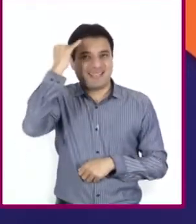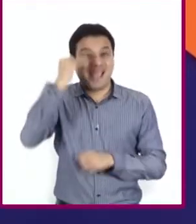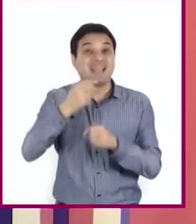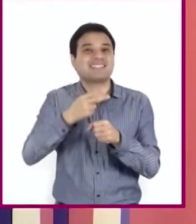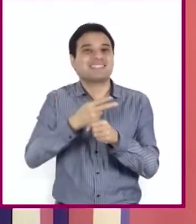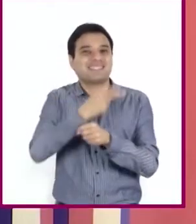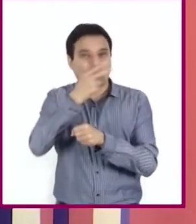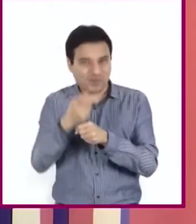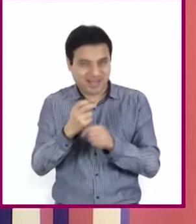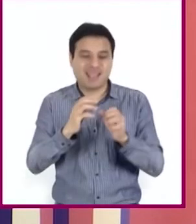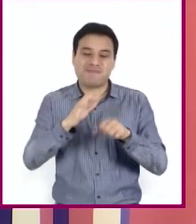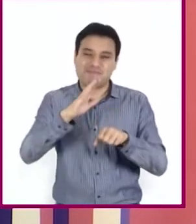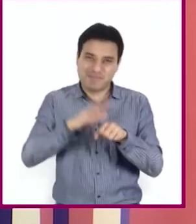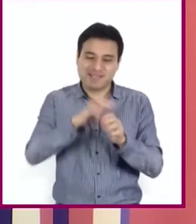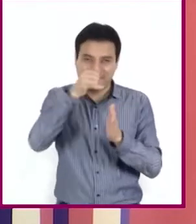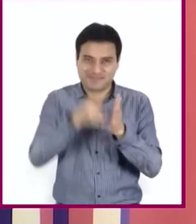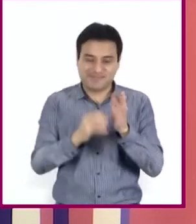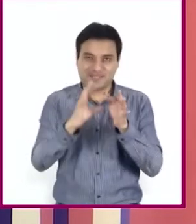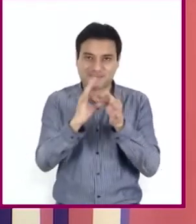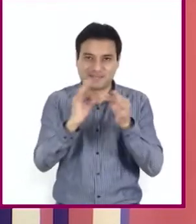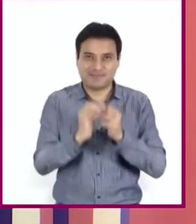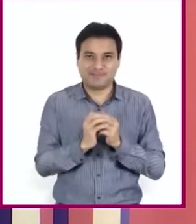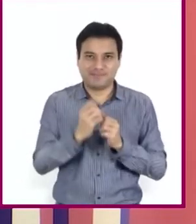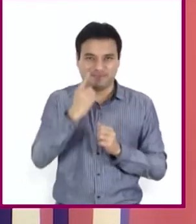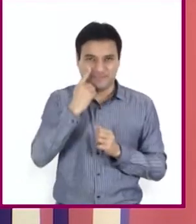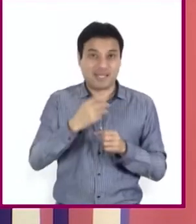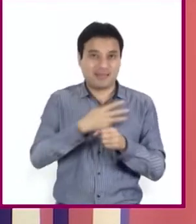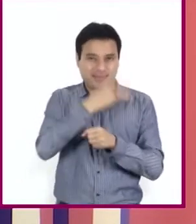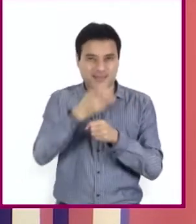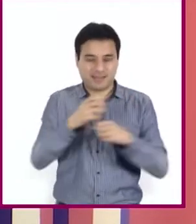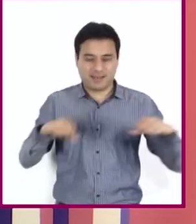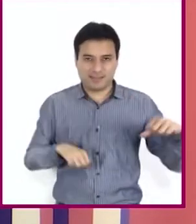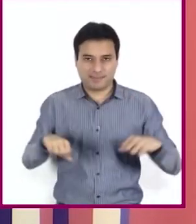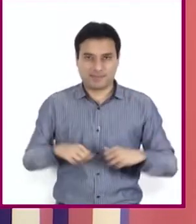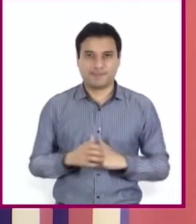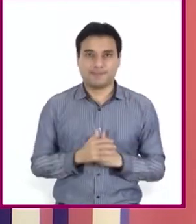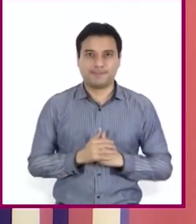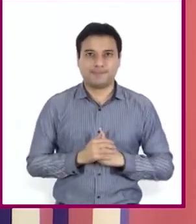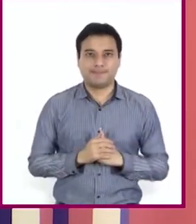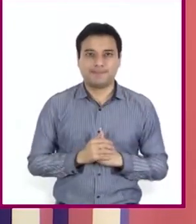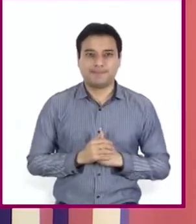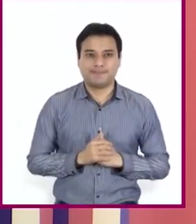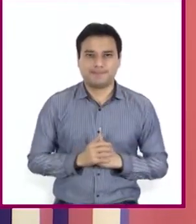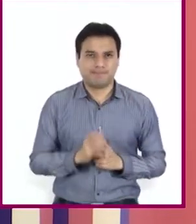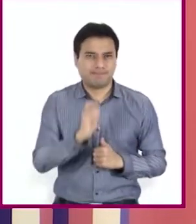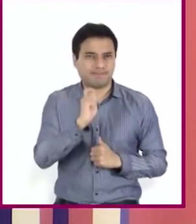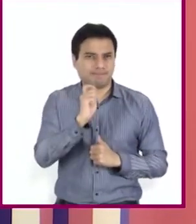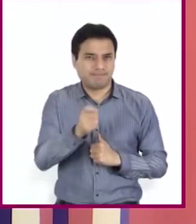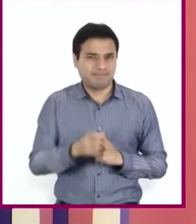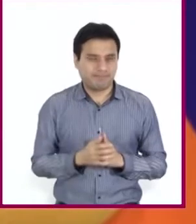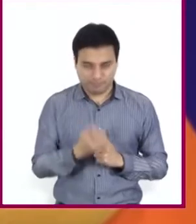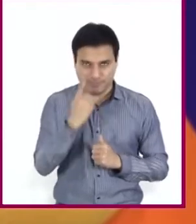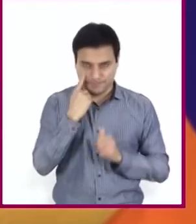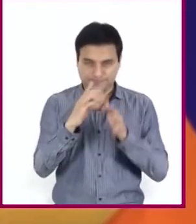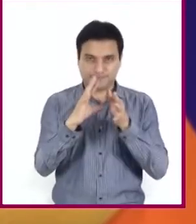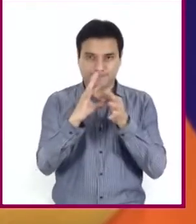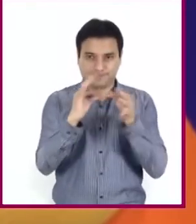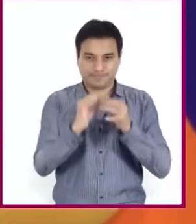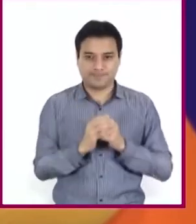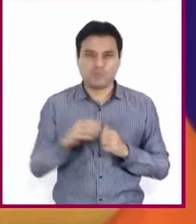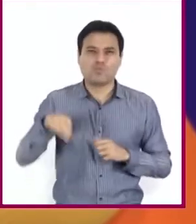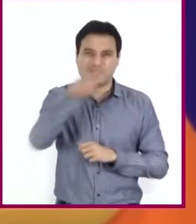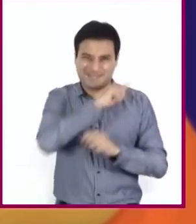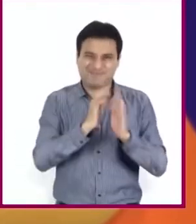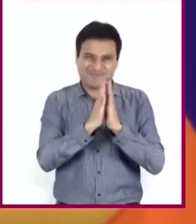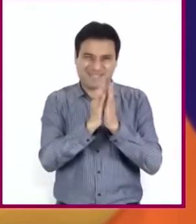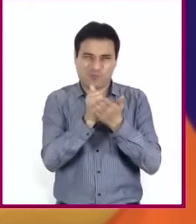secundarias. Ahora vamos al tercer y último reto de la sesión, el cual consiste en lo siguiente. Quiero que me ayuden